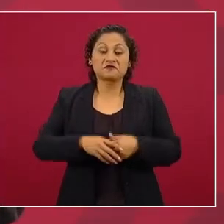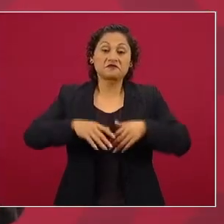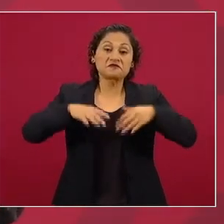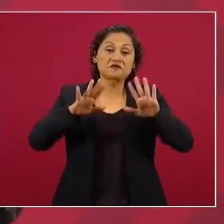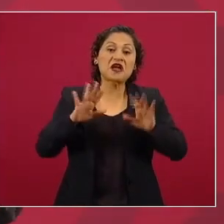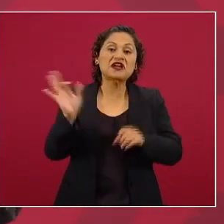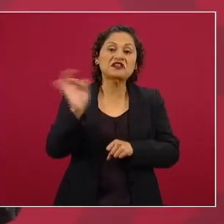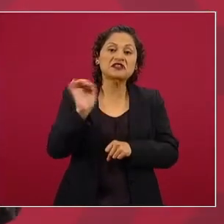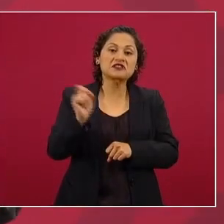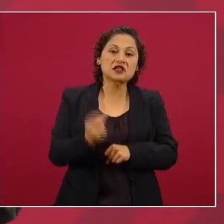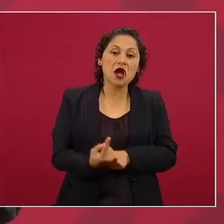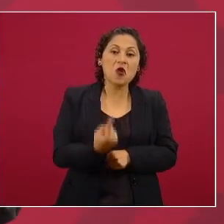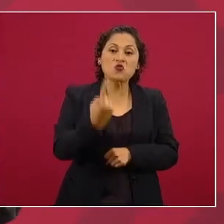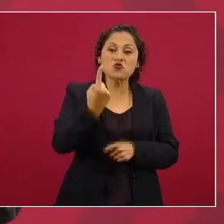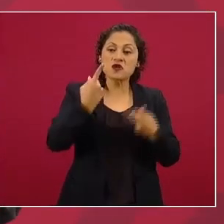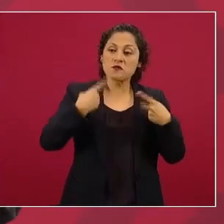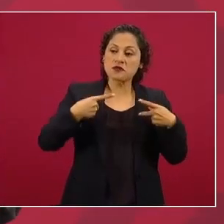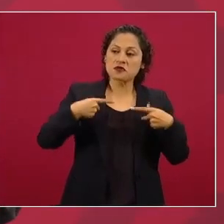famosísima